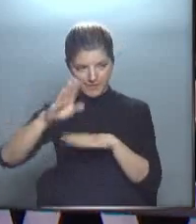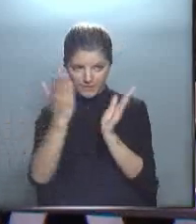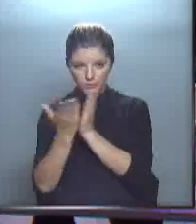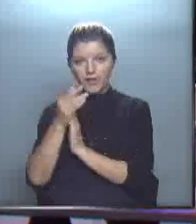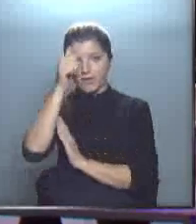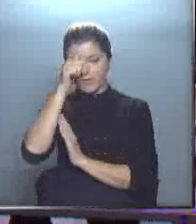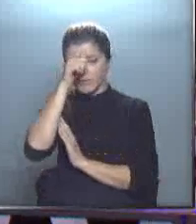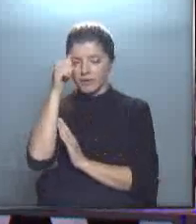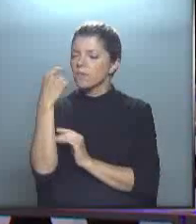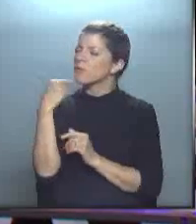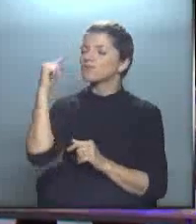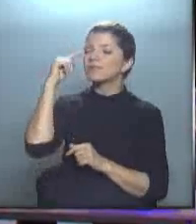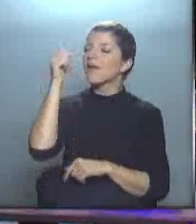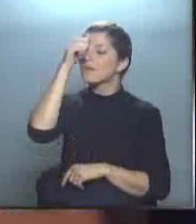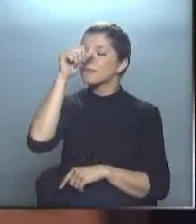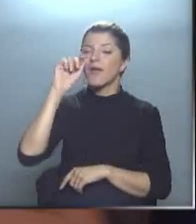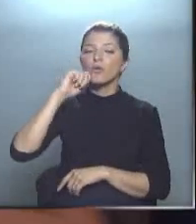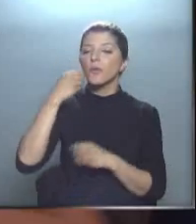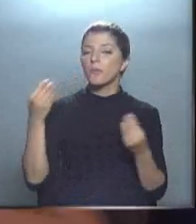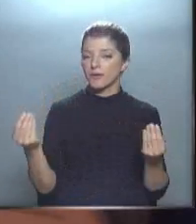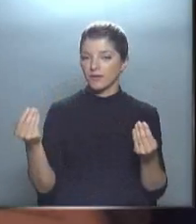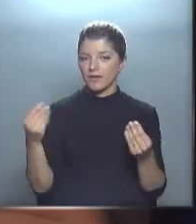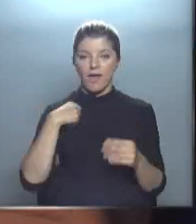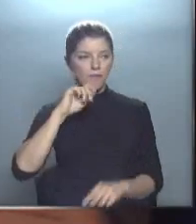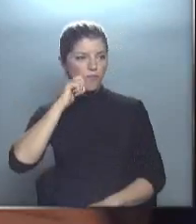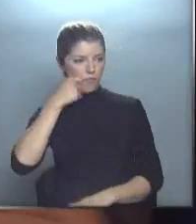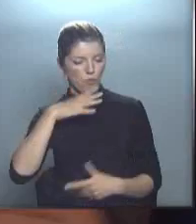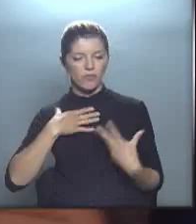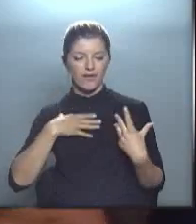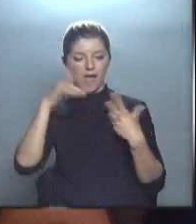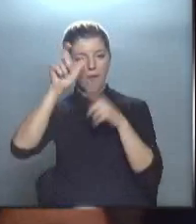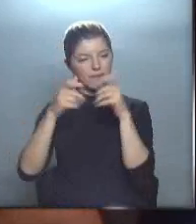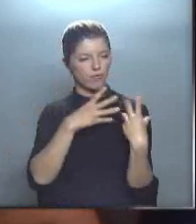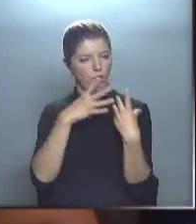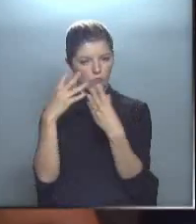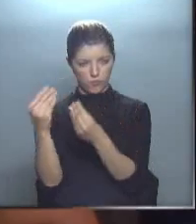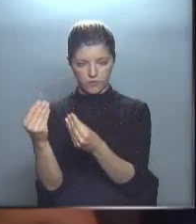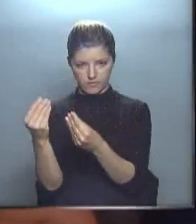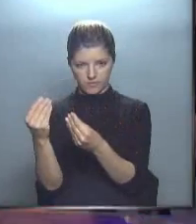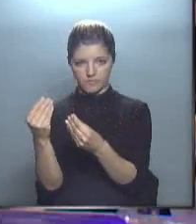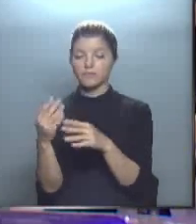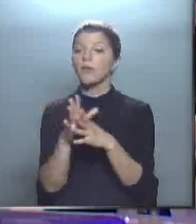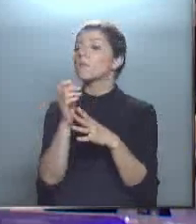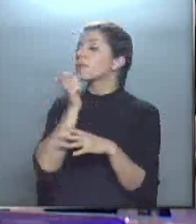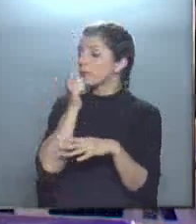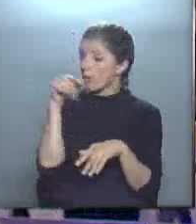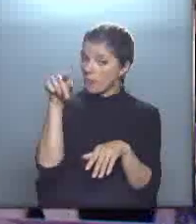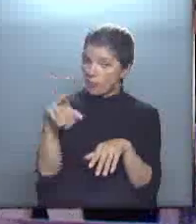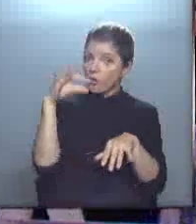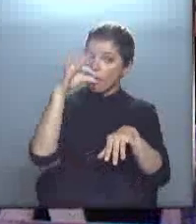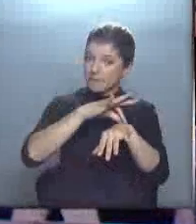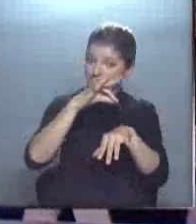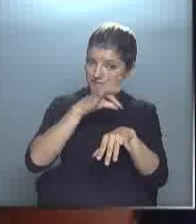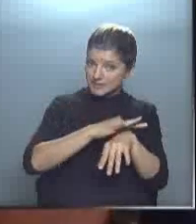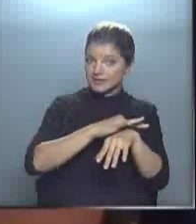che? ¿Por qué te gusta la enfermería? Porque me gusta ayudar a la gente. ¿Te gusta ayudar a la gente? Pero ¿te gusta la medicina? ¿Te gusta la clínica,